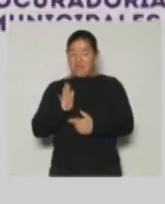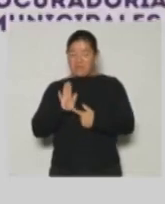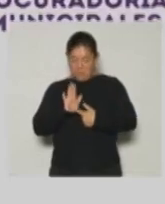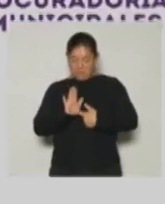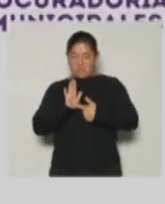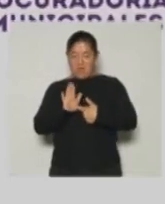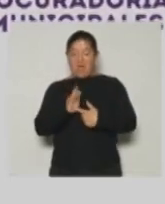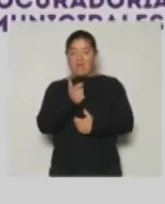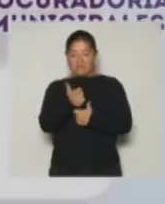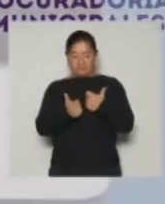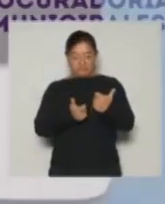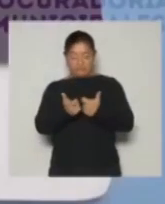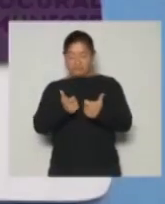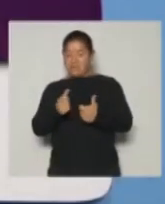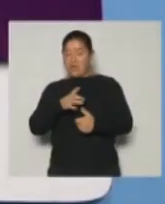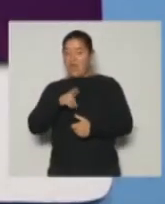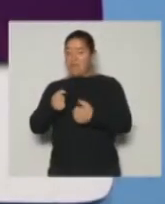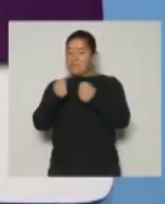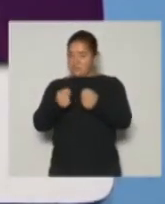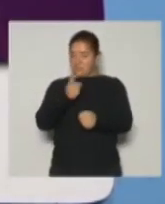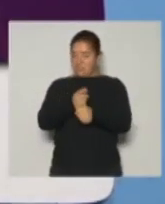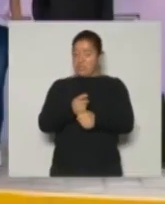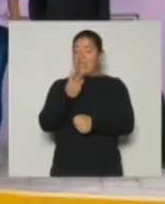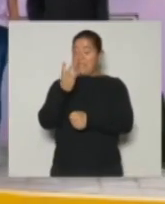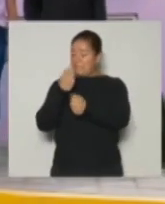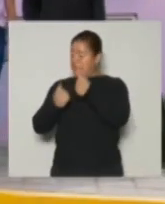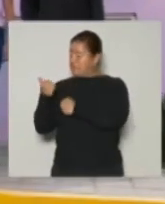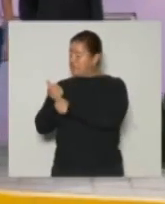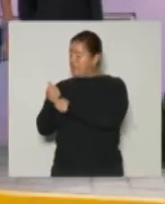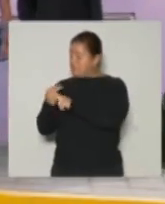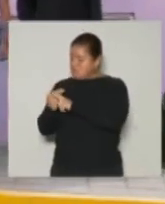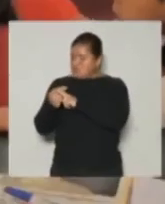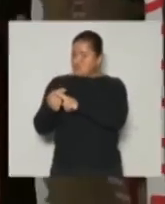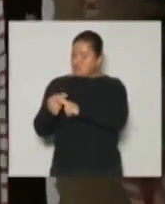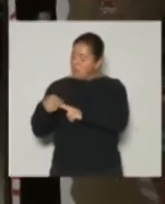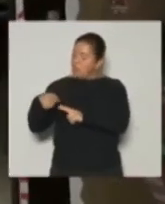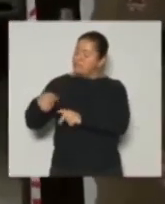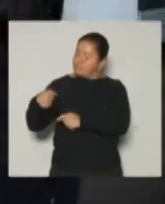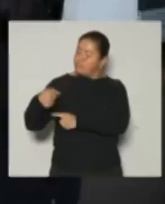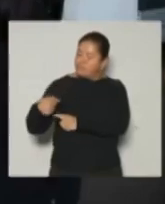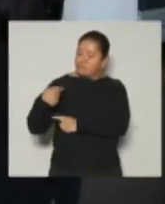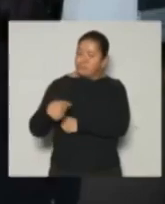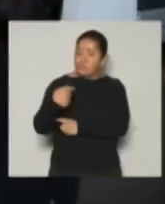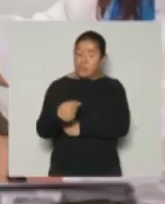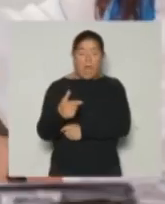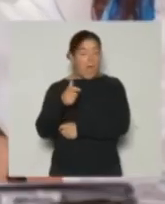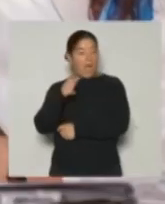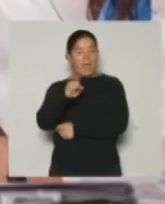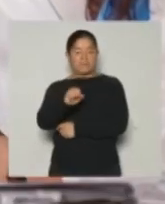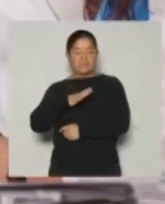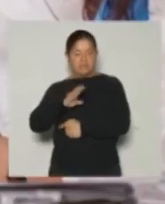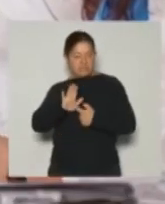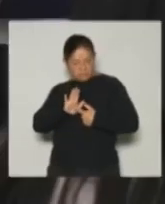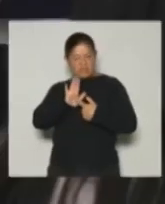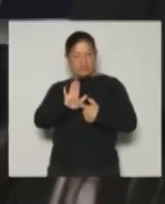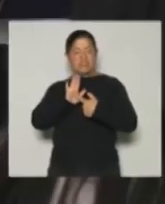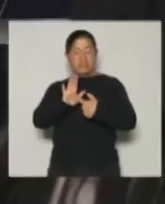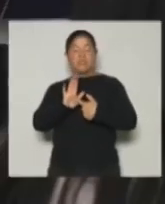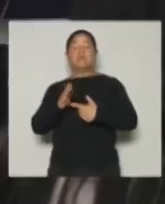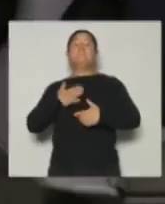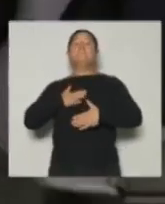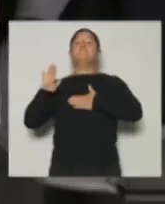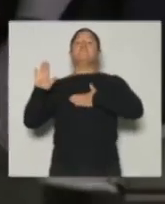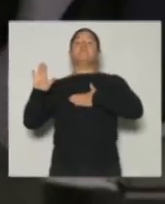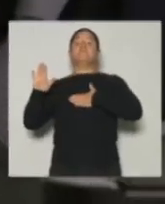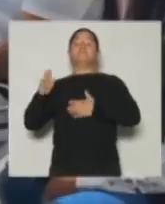seguridad durante estos 3 años de manera consecutiva demostrando con ello nuestro compromiso como